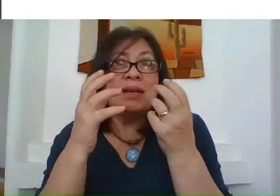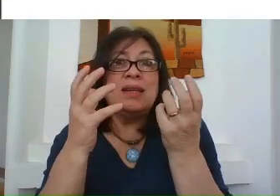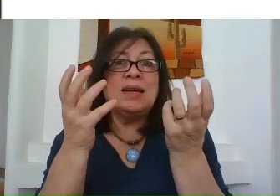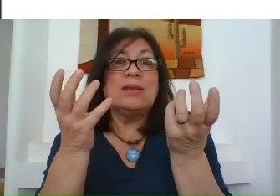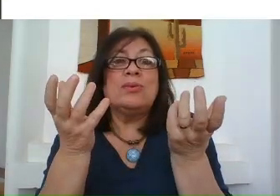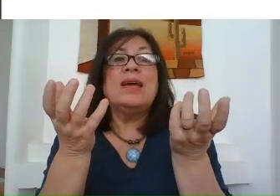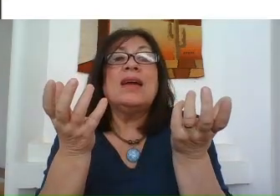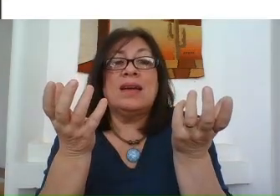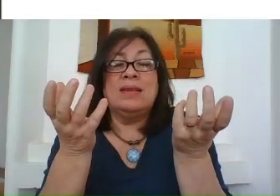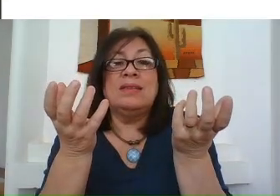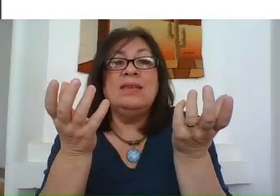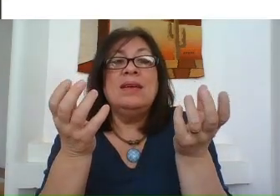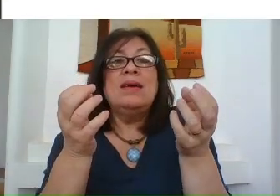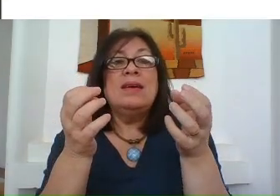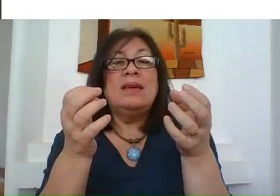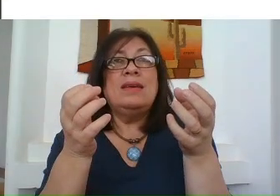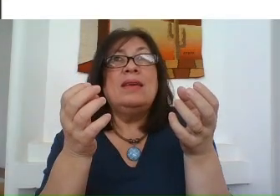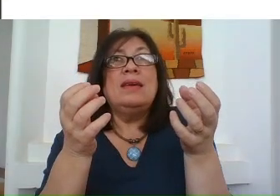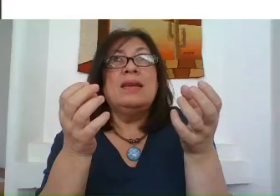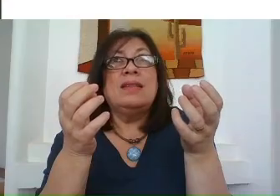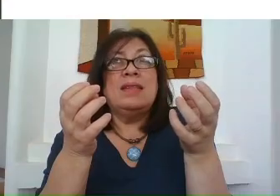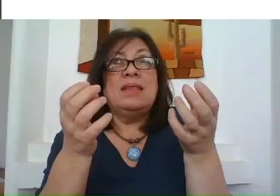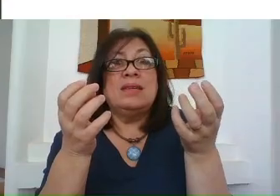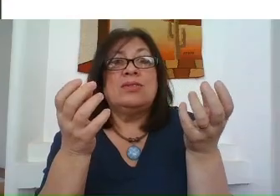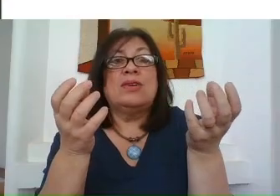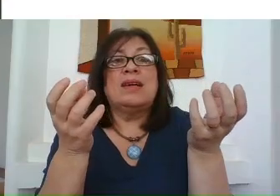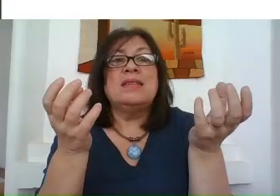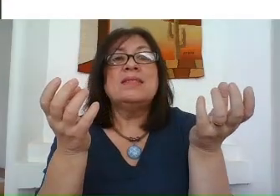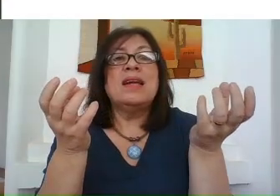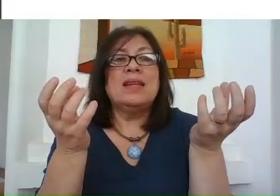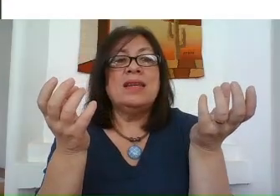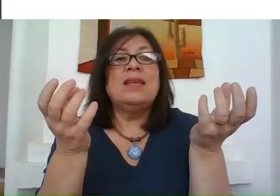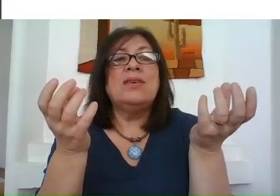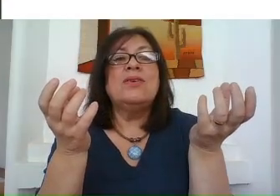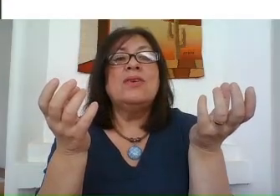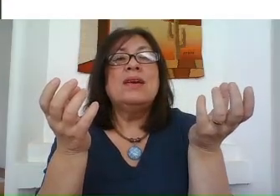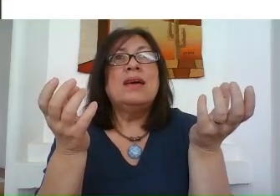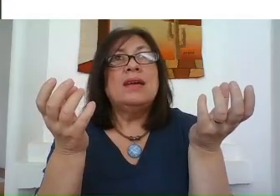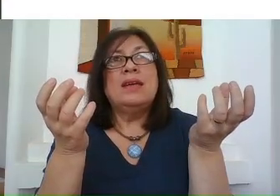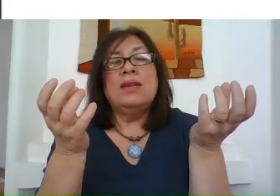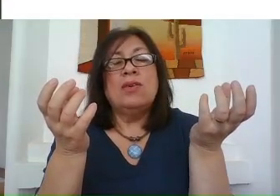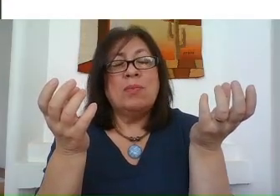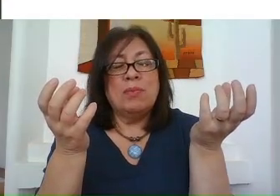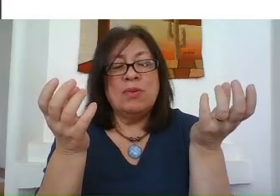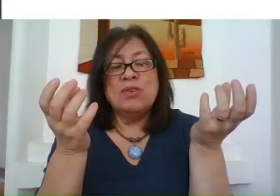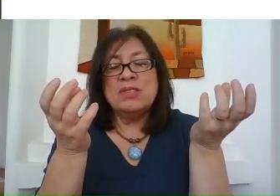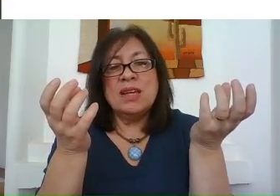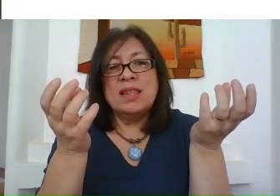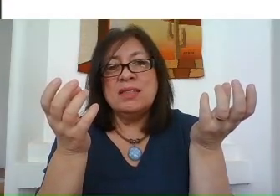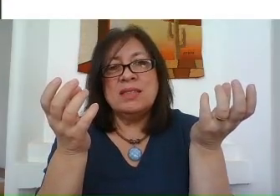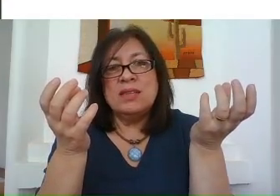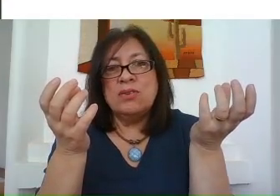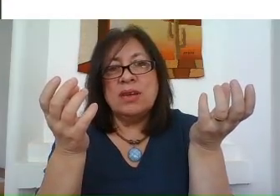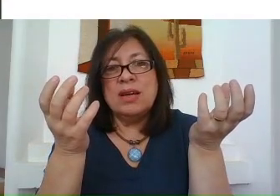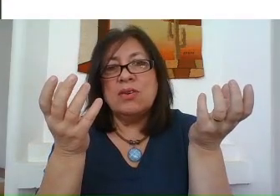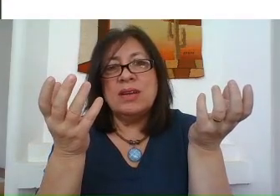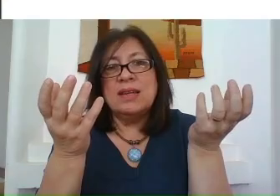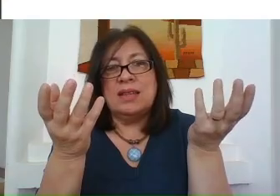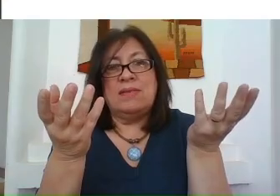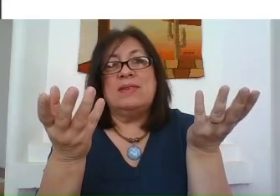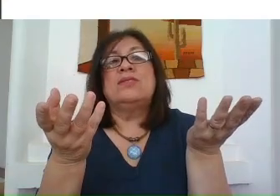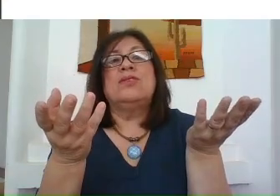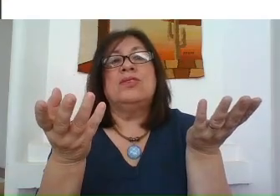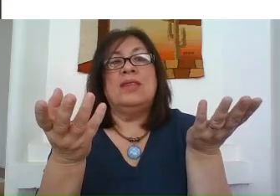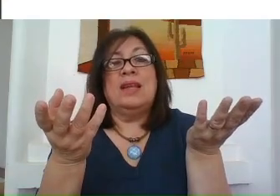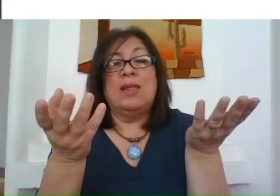es caricaturesca, y desorganiza al niño y no cede si no es con